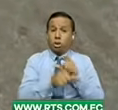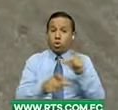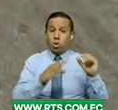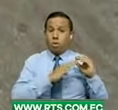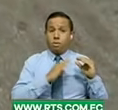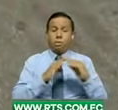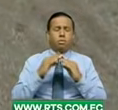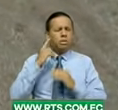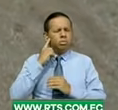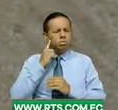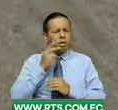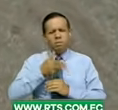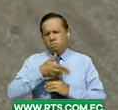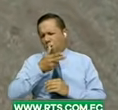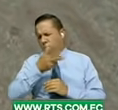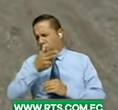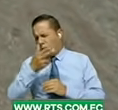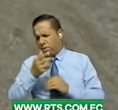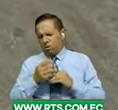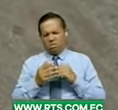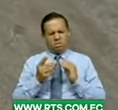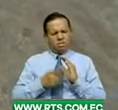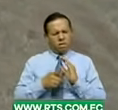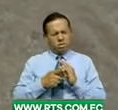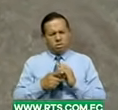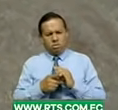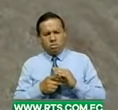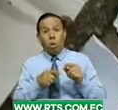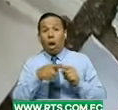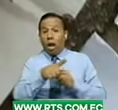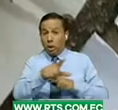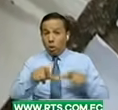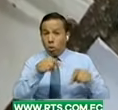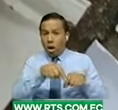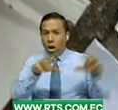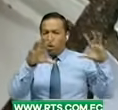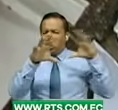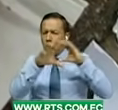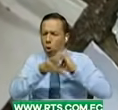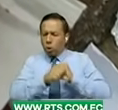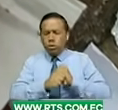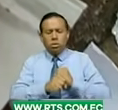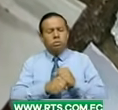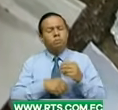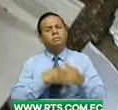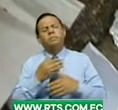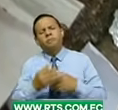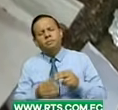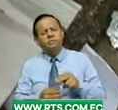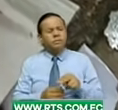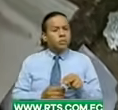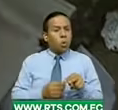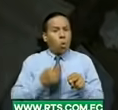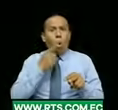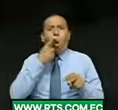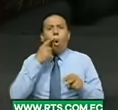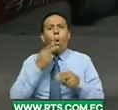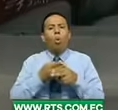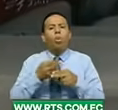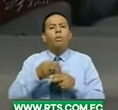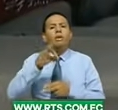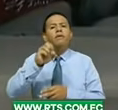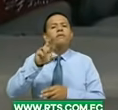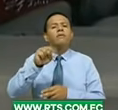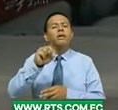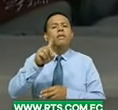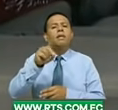que se escucharon desde aquella intersección poco iluminada. Segundos después notaron que el cuerpo de Fernando Villalba, de 50